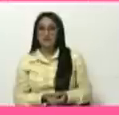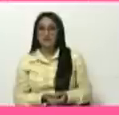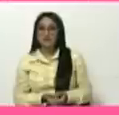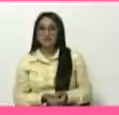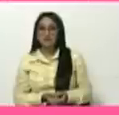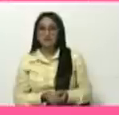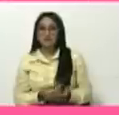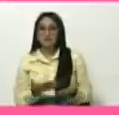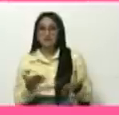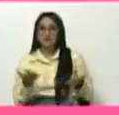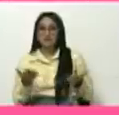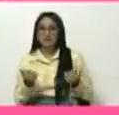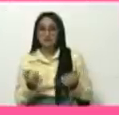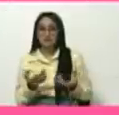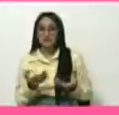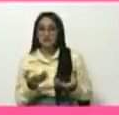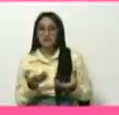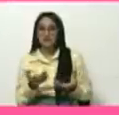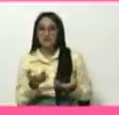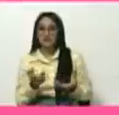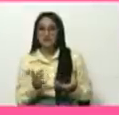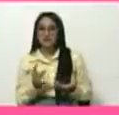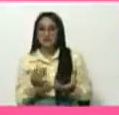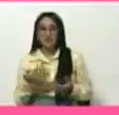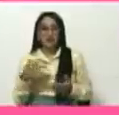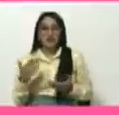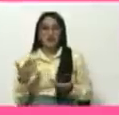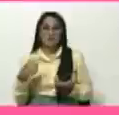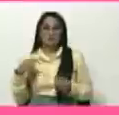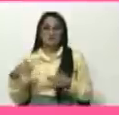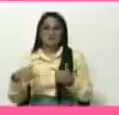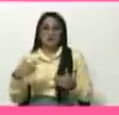Nos pide que no sea esta una generación cualquiera